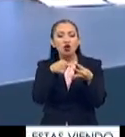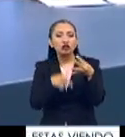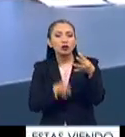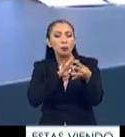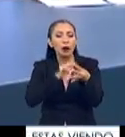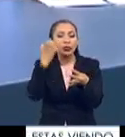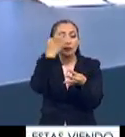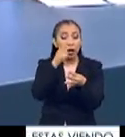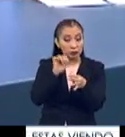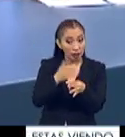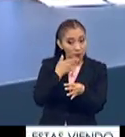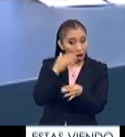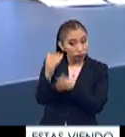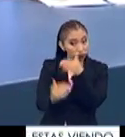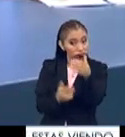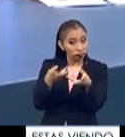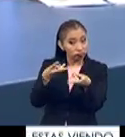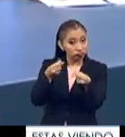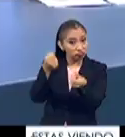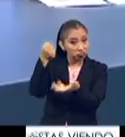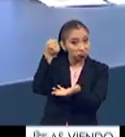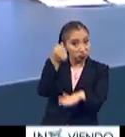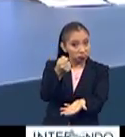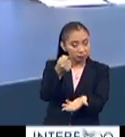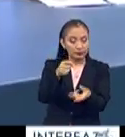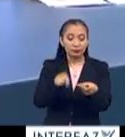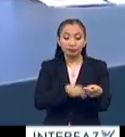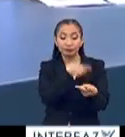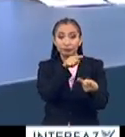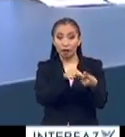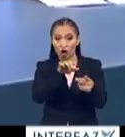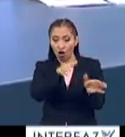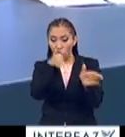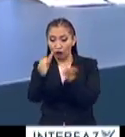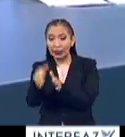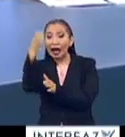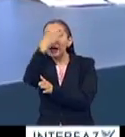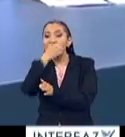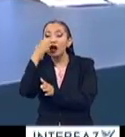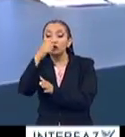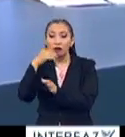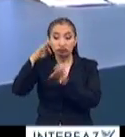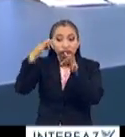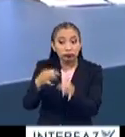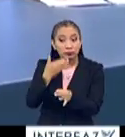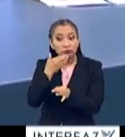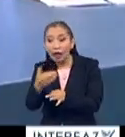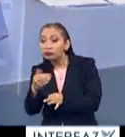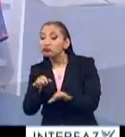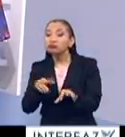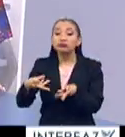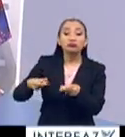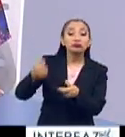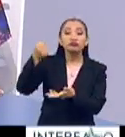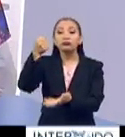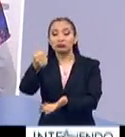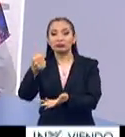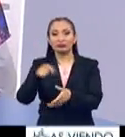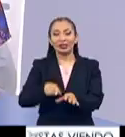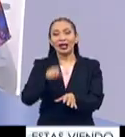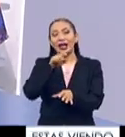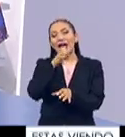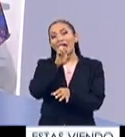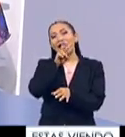permitan medir el cómo vamos logrando estos temas. Y la otra parte, que es la evaluación del desempeño. Entonces, estas evaluaciones del